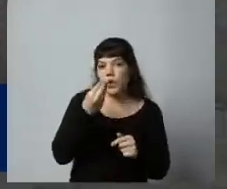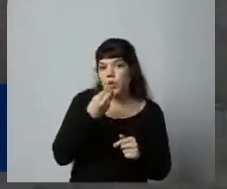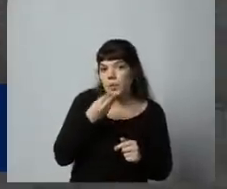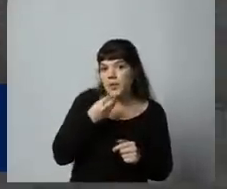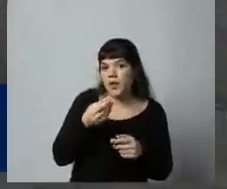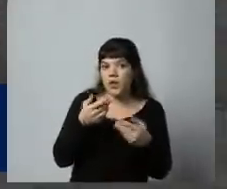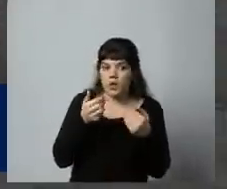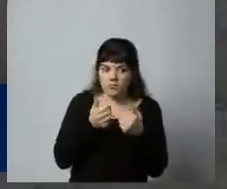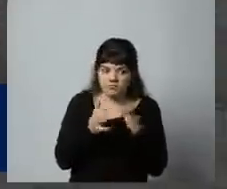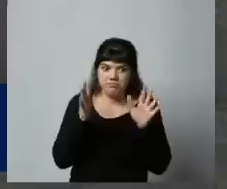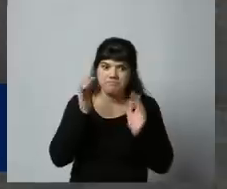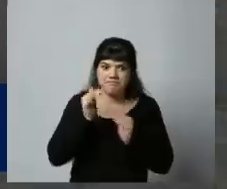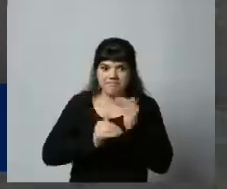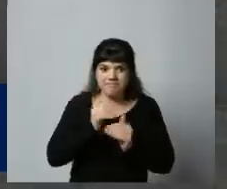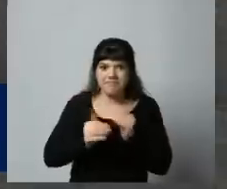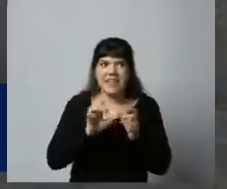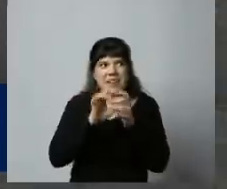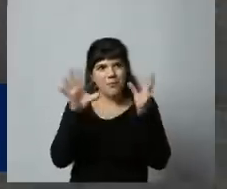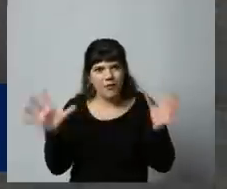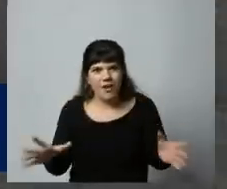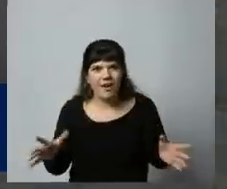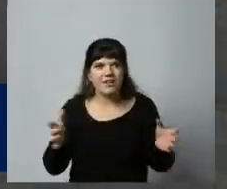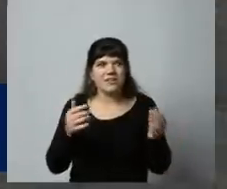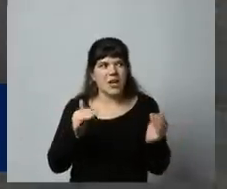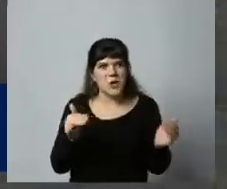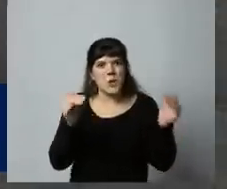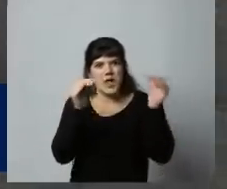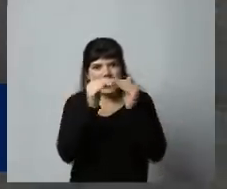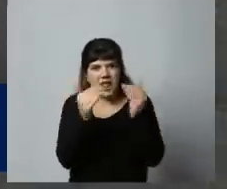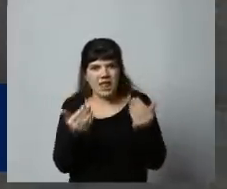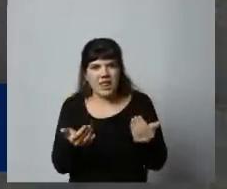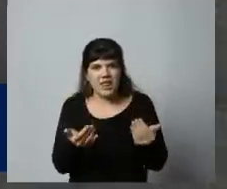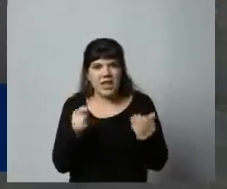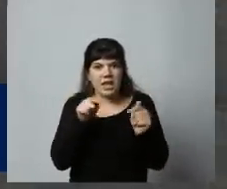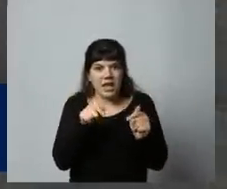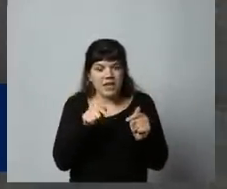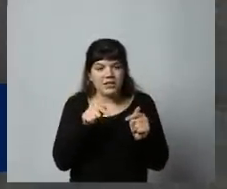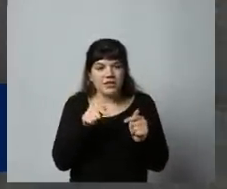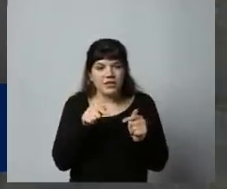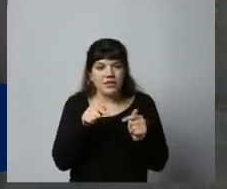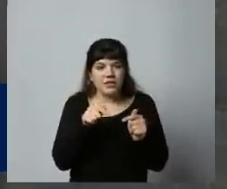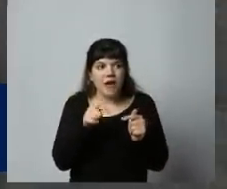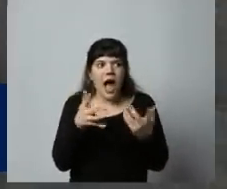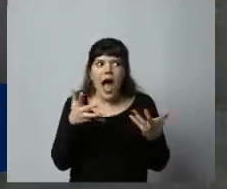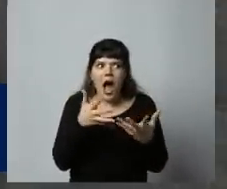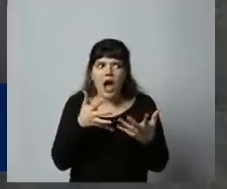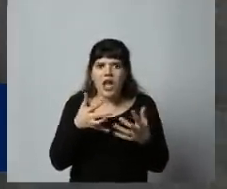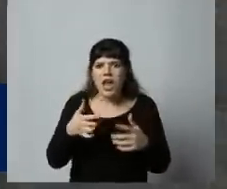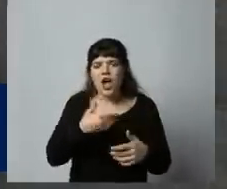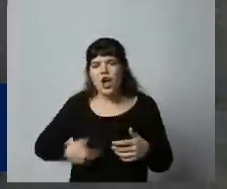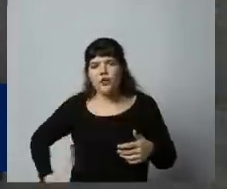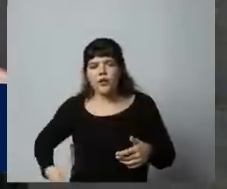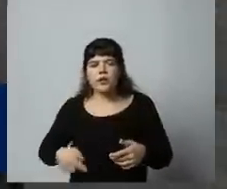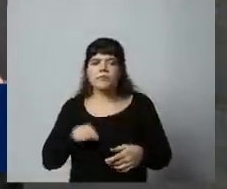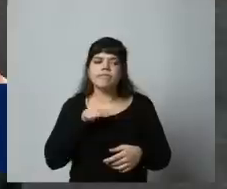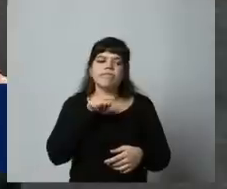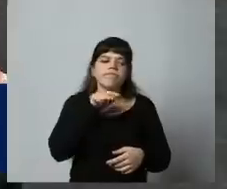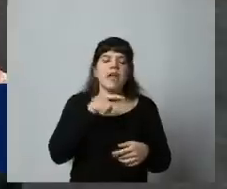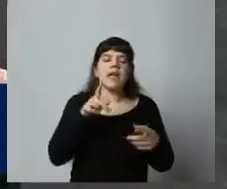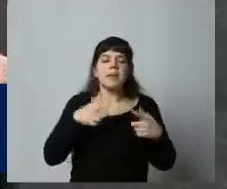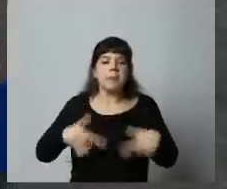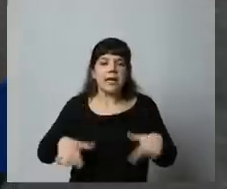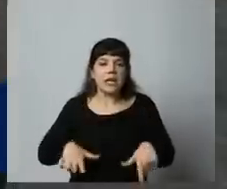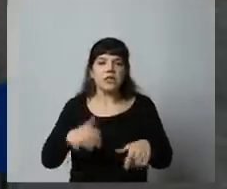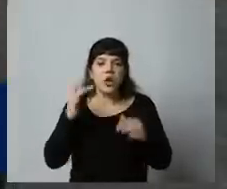democracia que construye república Y que construye igualdad es el que está siendo cuestionado por el ministro de